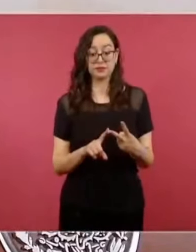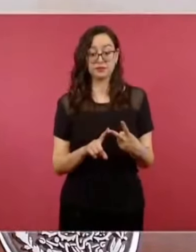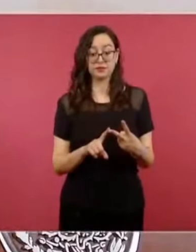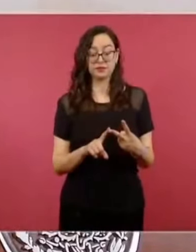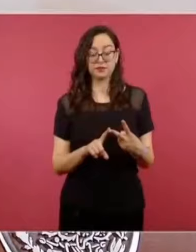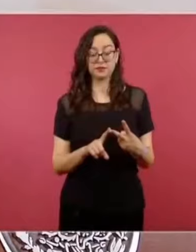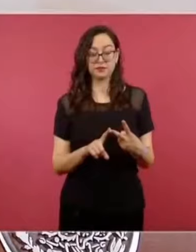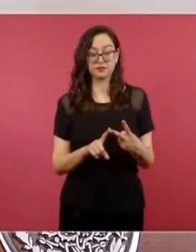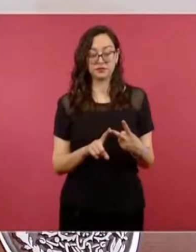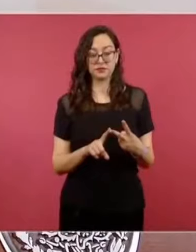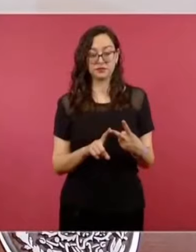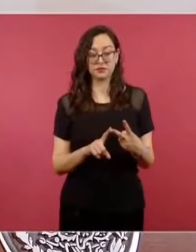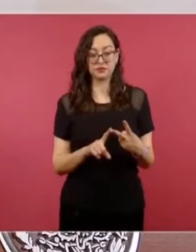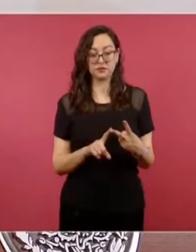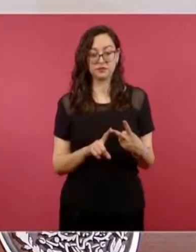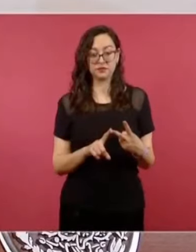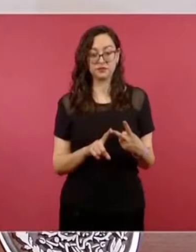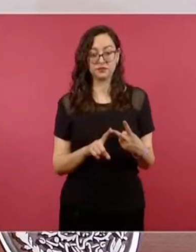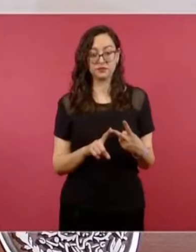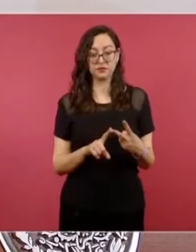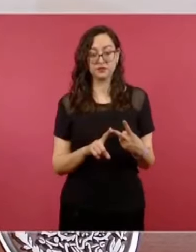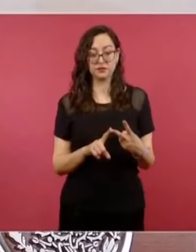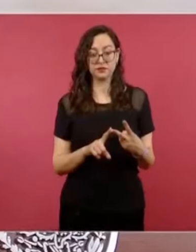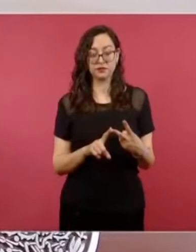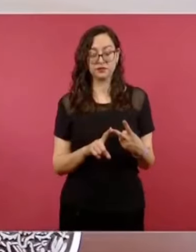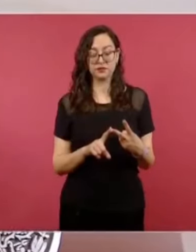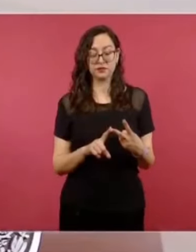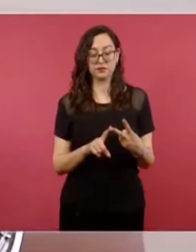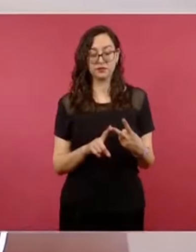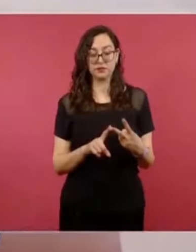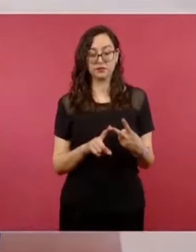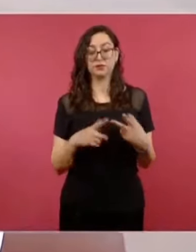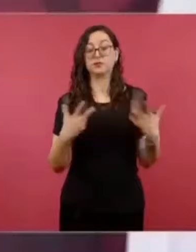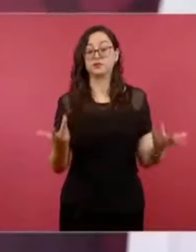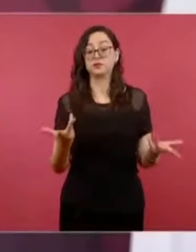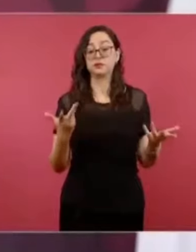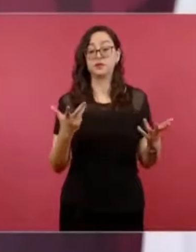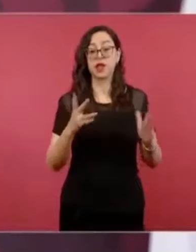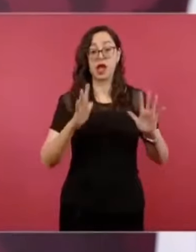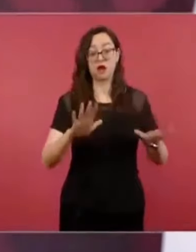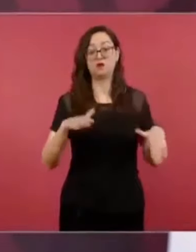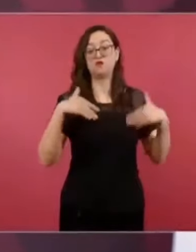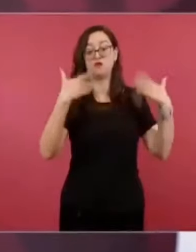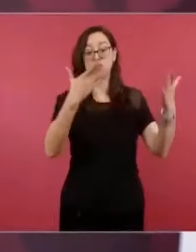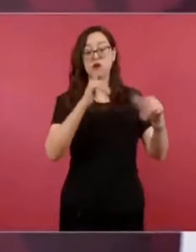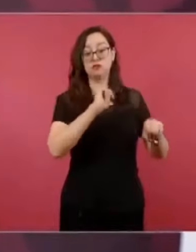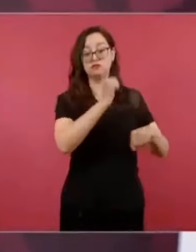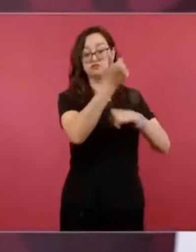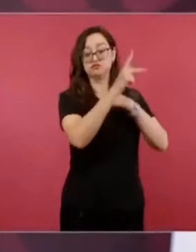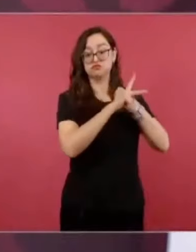lograr que nos respeten los que pensaban que México